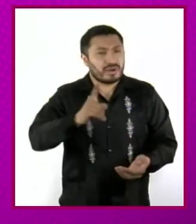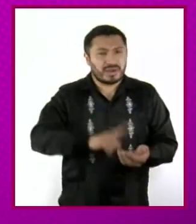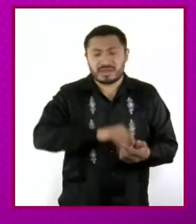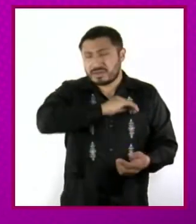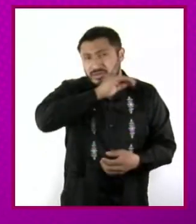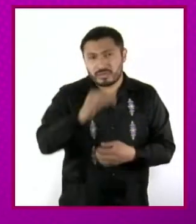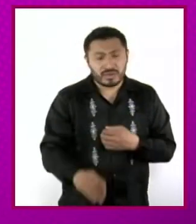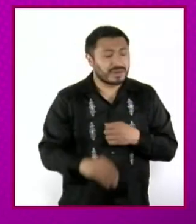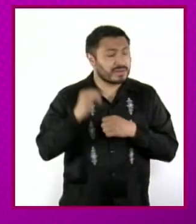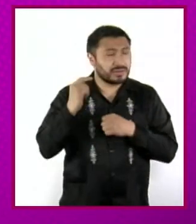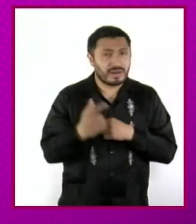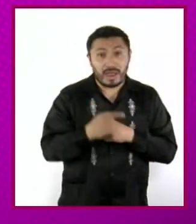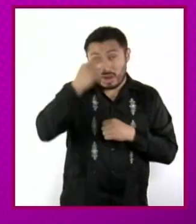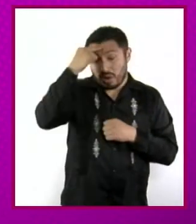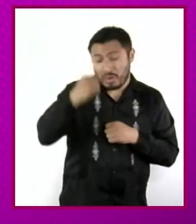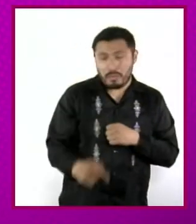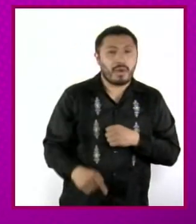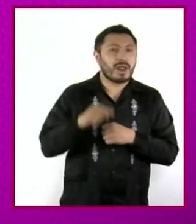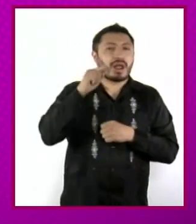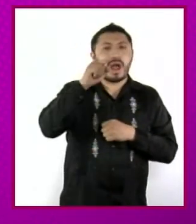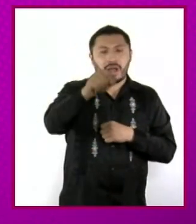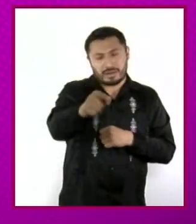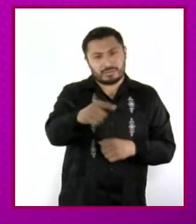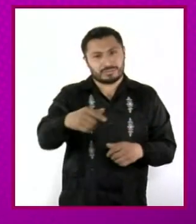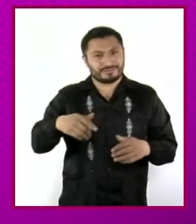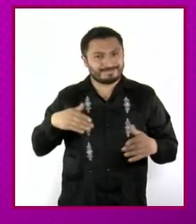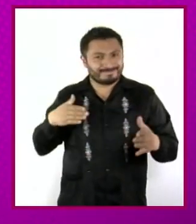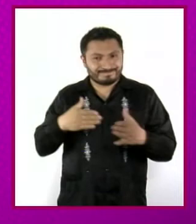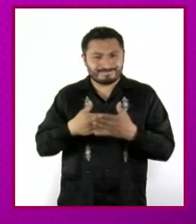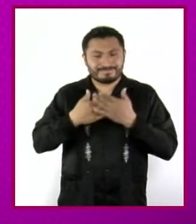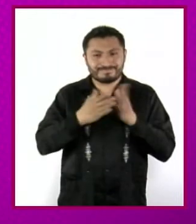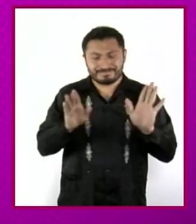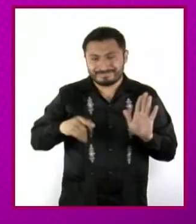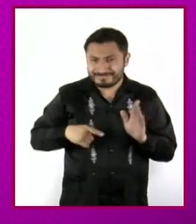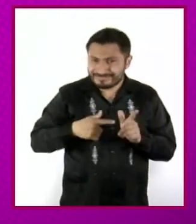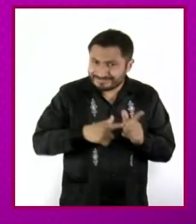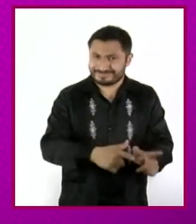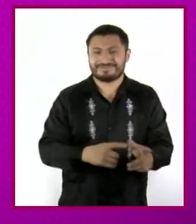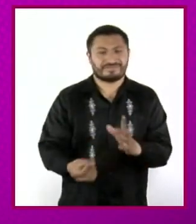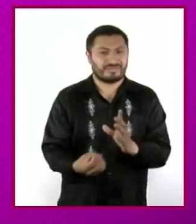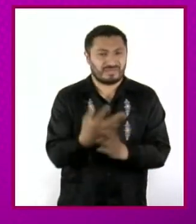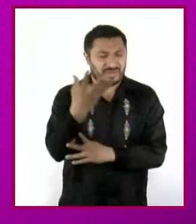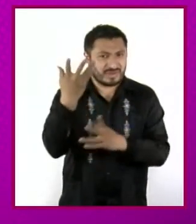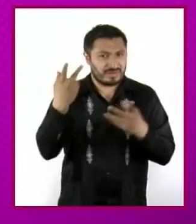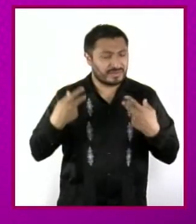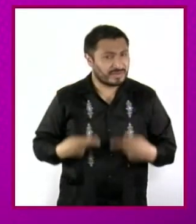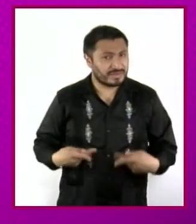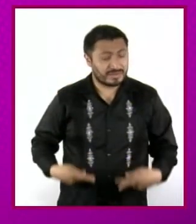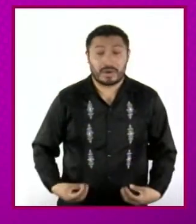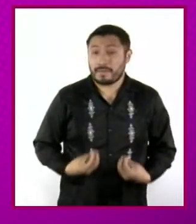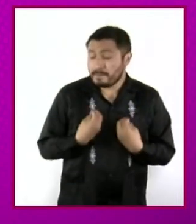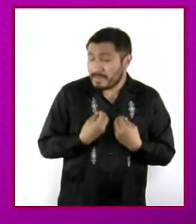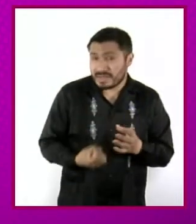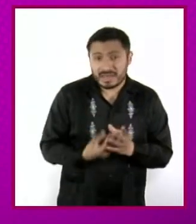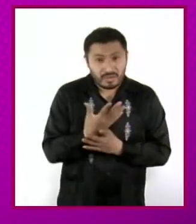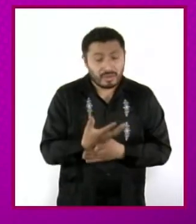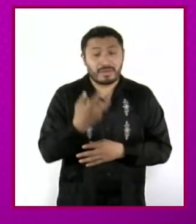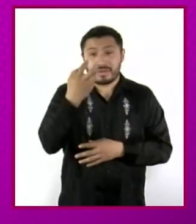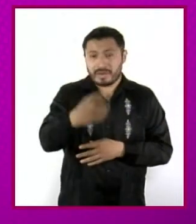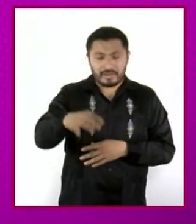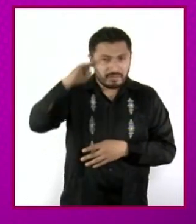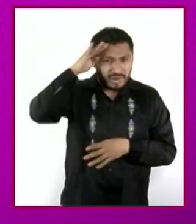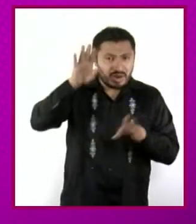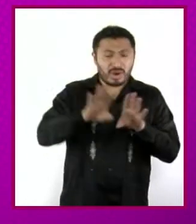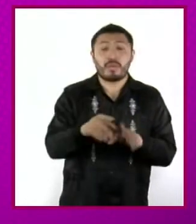nosotros para que traspasemos ese umbral y seamos una nueva persona. Este pensamiento, que es